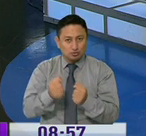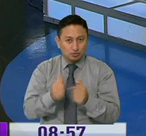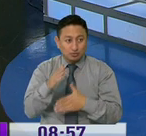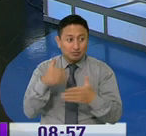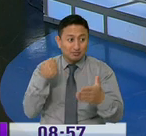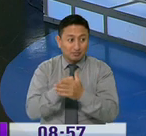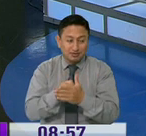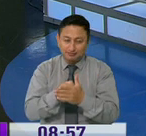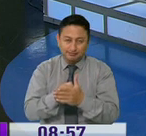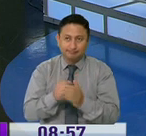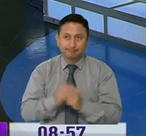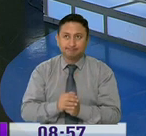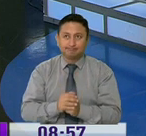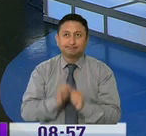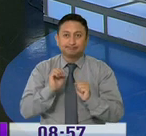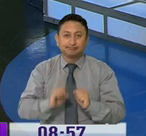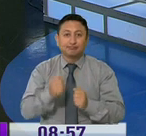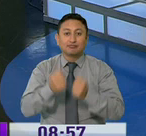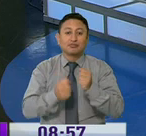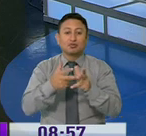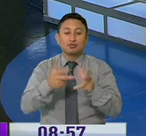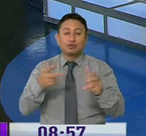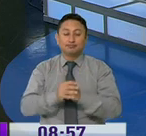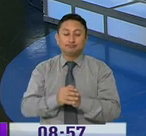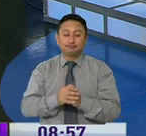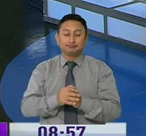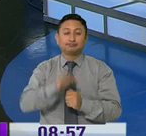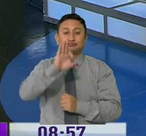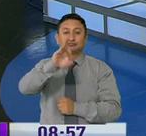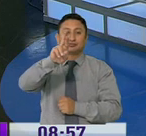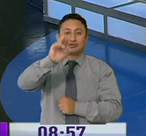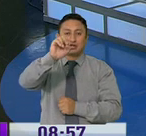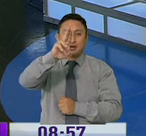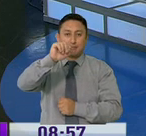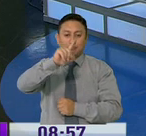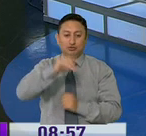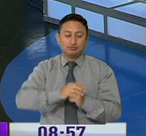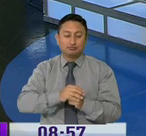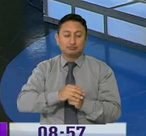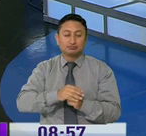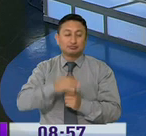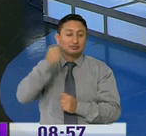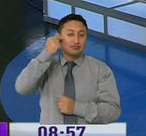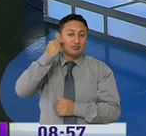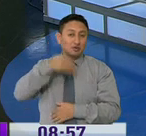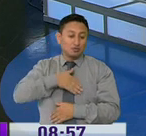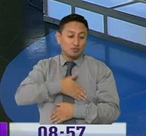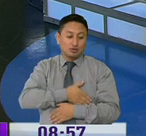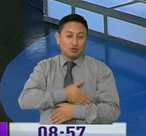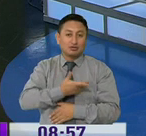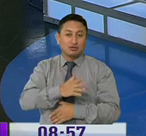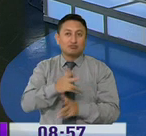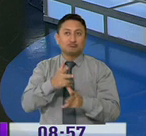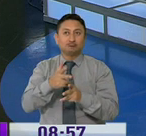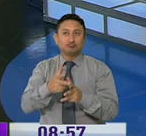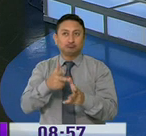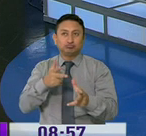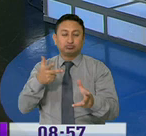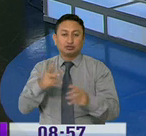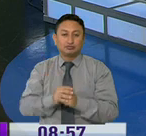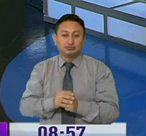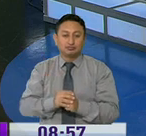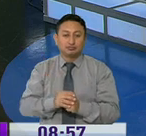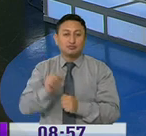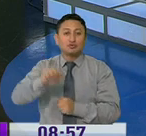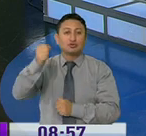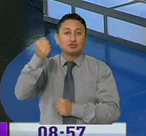accidentes. A trancones, trébol en la José María Velasco Ibarra. En la Simón Bolívar tenemos algunos atrancones,